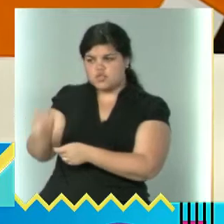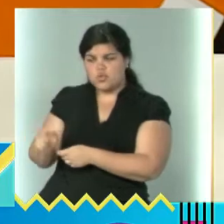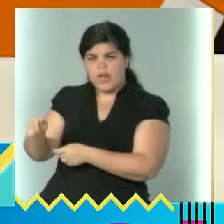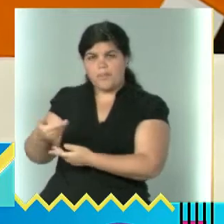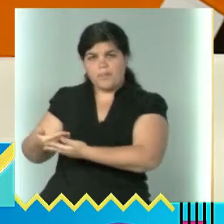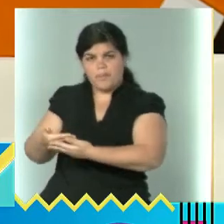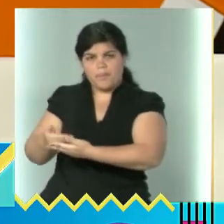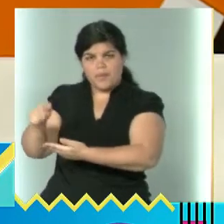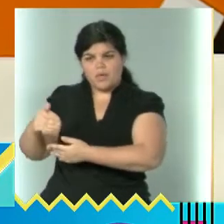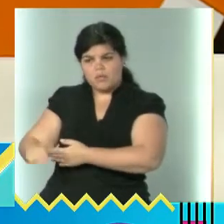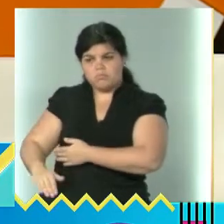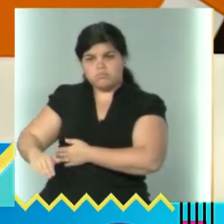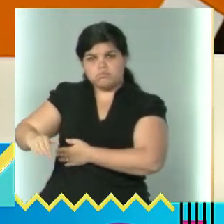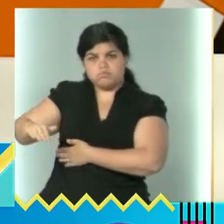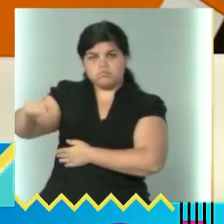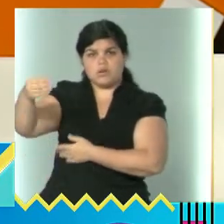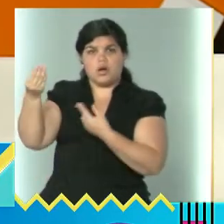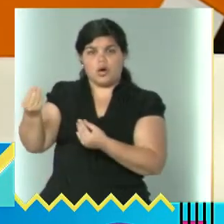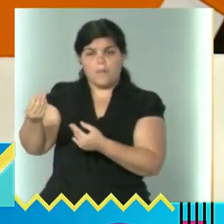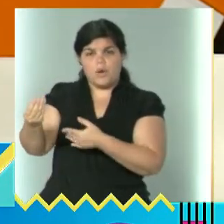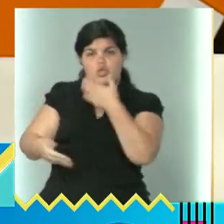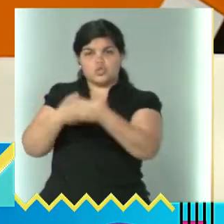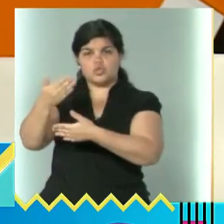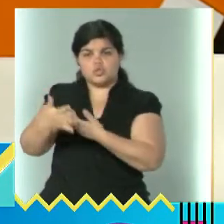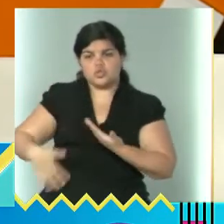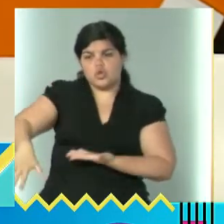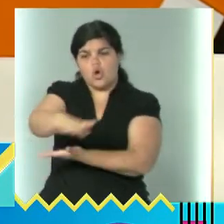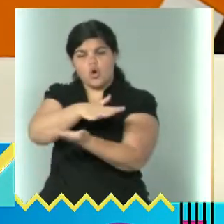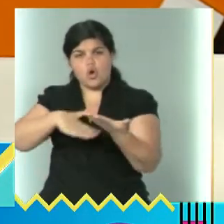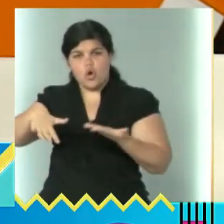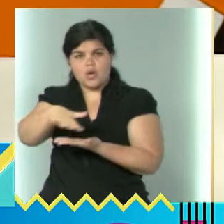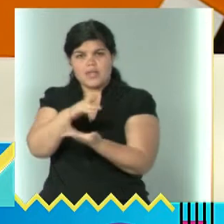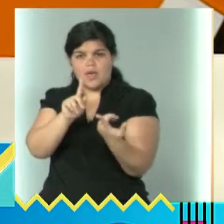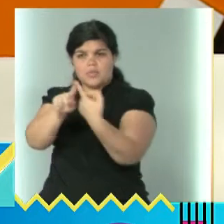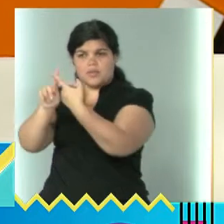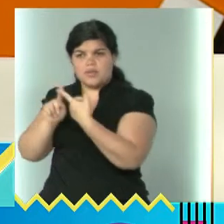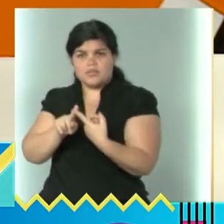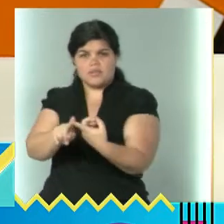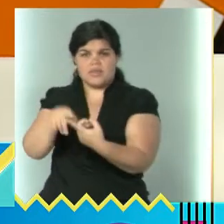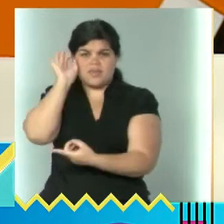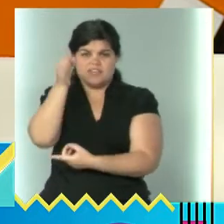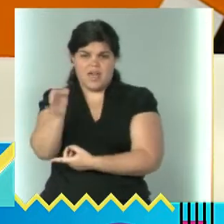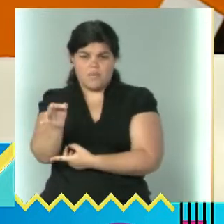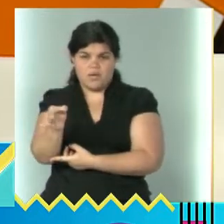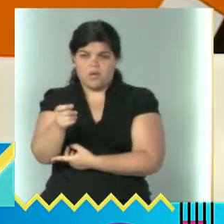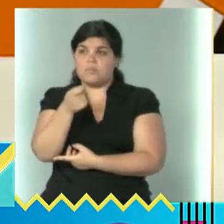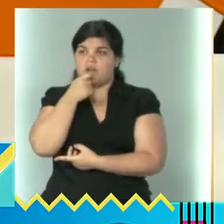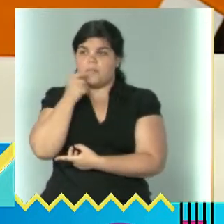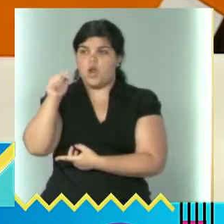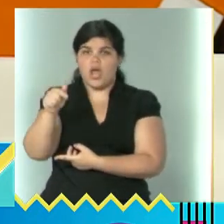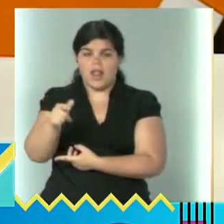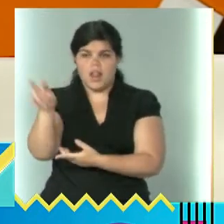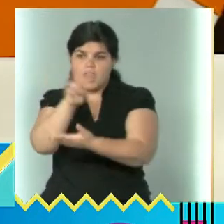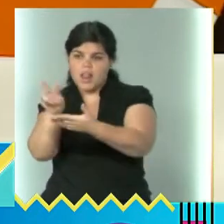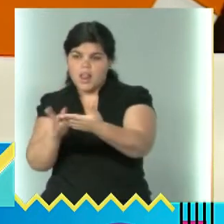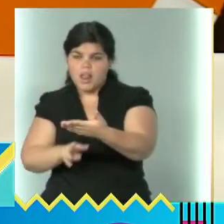una vida social, o sea, dentro de redes sociales, que ya le va a marcar un poco de cómo hacer. Cuando aprenda a leer, va a leer sus tweets, y sus